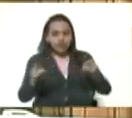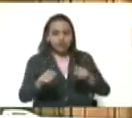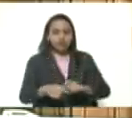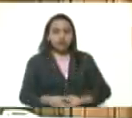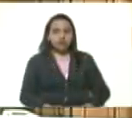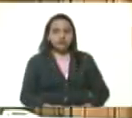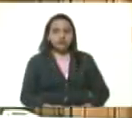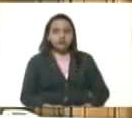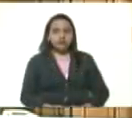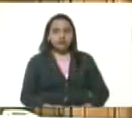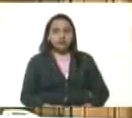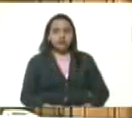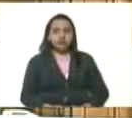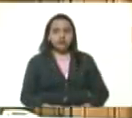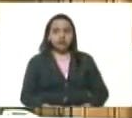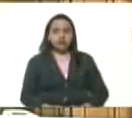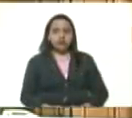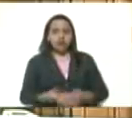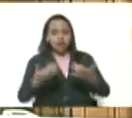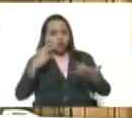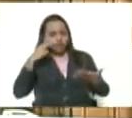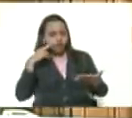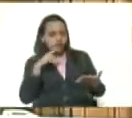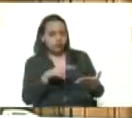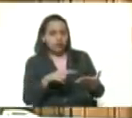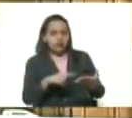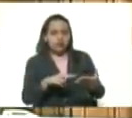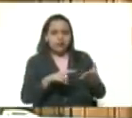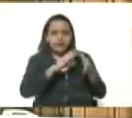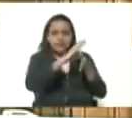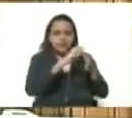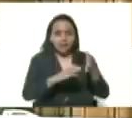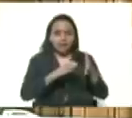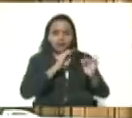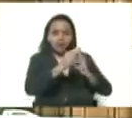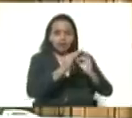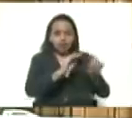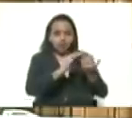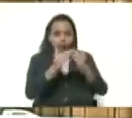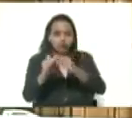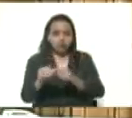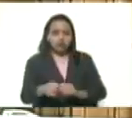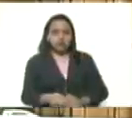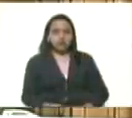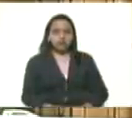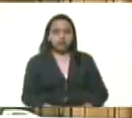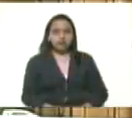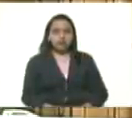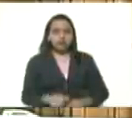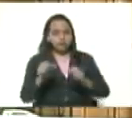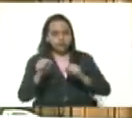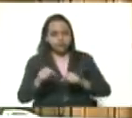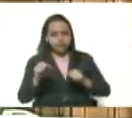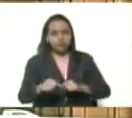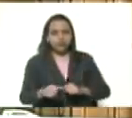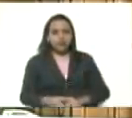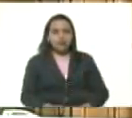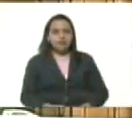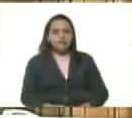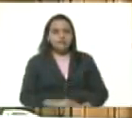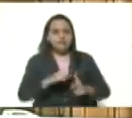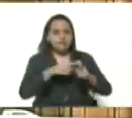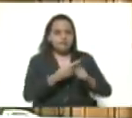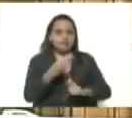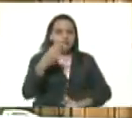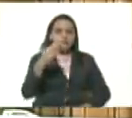Estoy aquí visualizando el mapa de transmisión comunitaria. Correcto, correcto, sí. Entonces, el mapa de